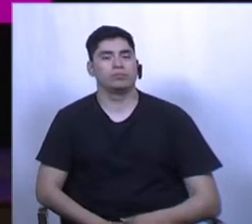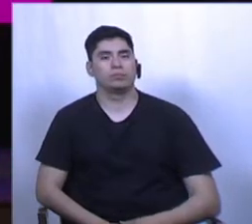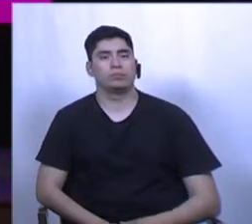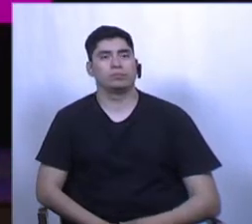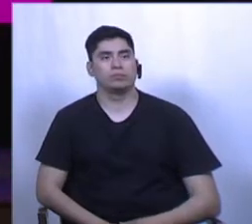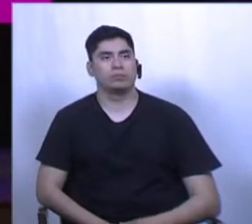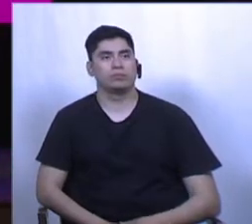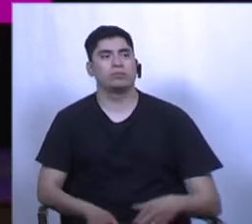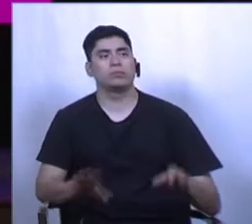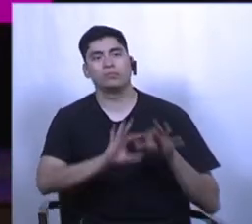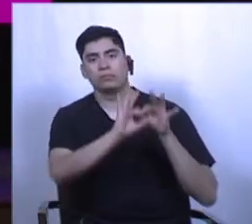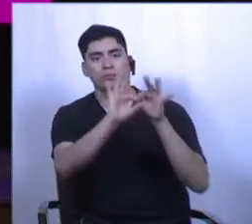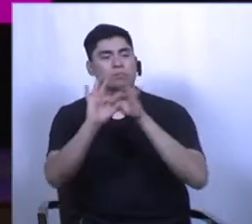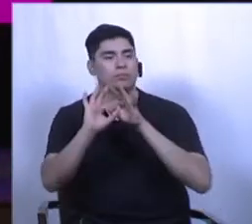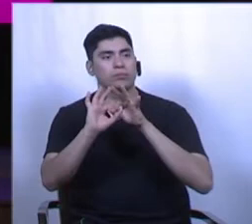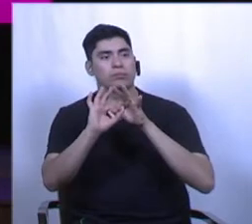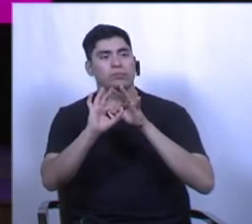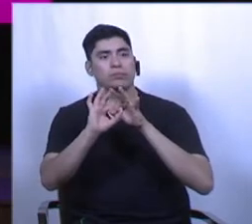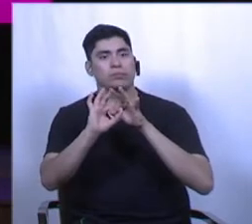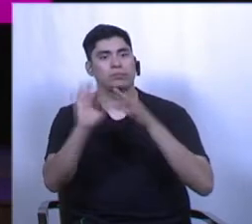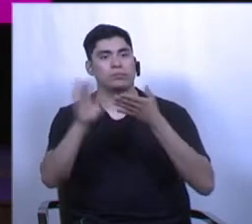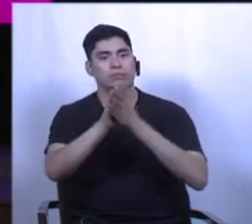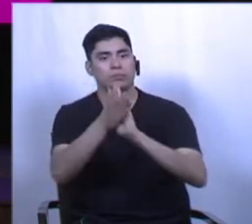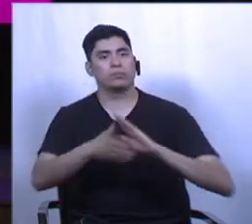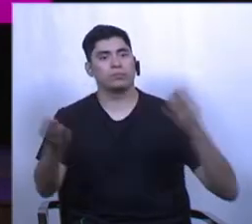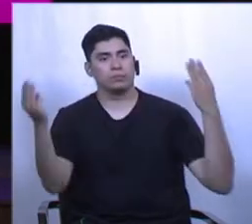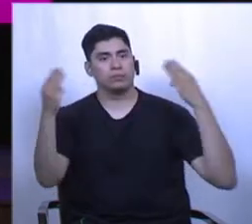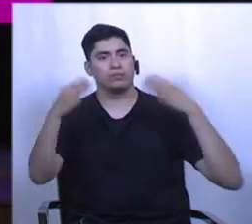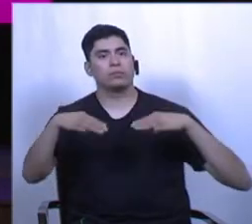Gracias a todos allí en Magallanes.